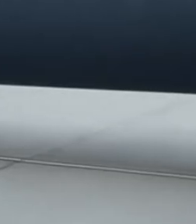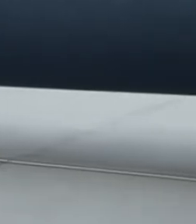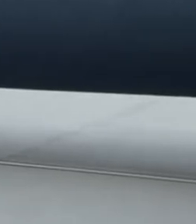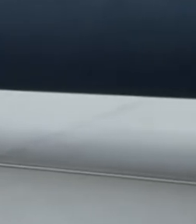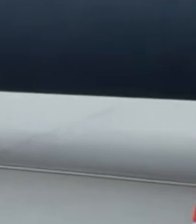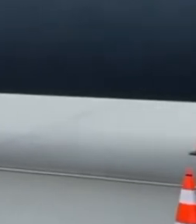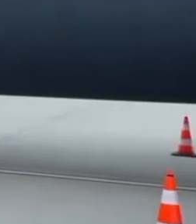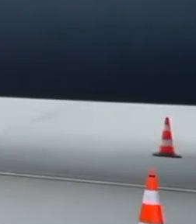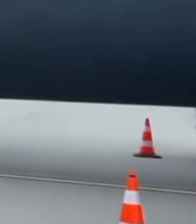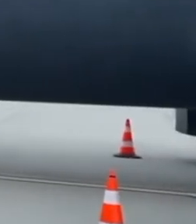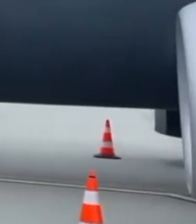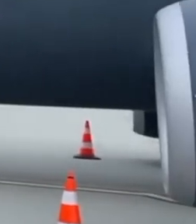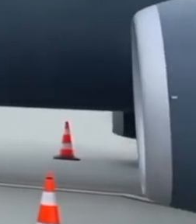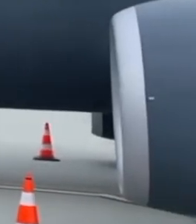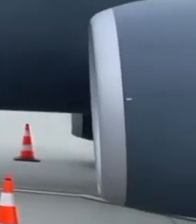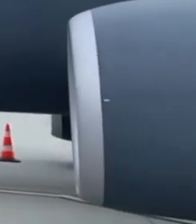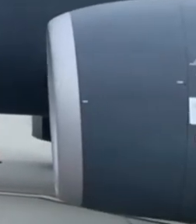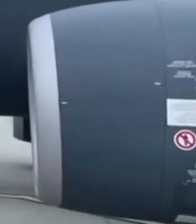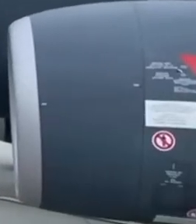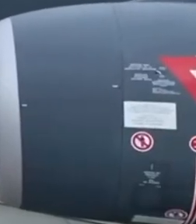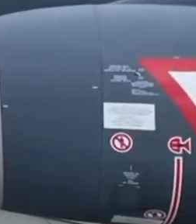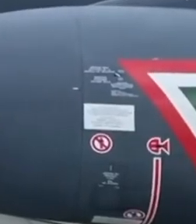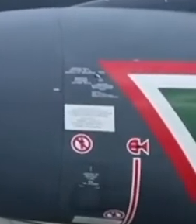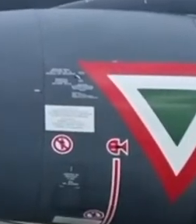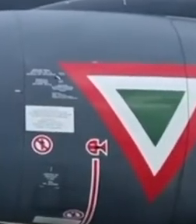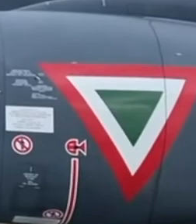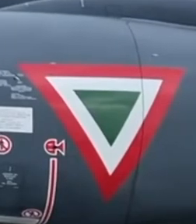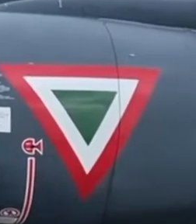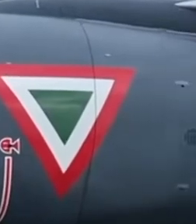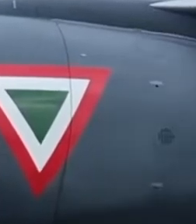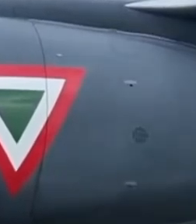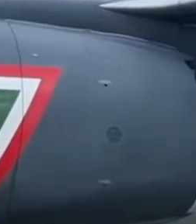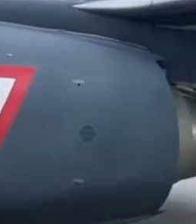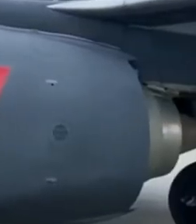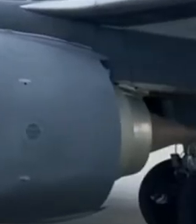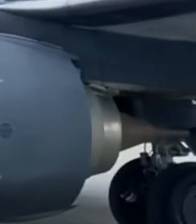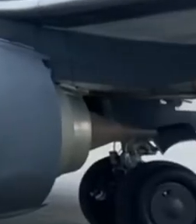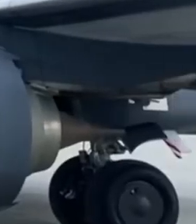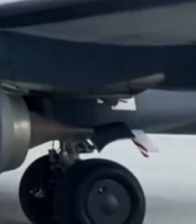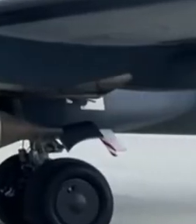la salida, el tener cuidado